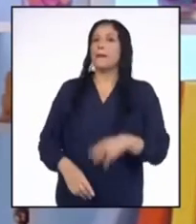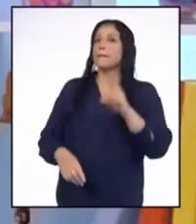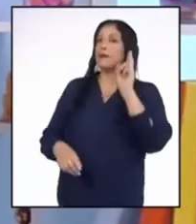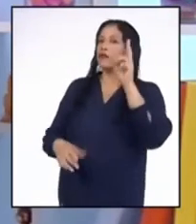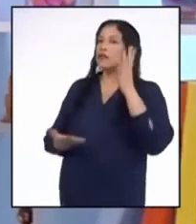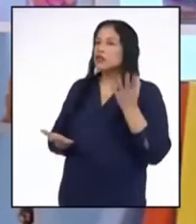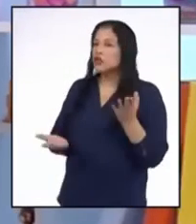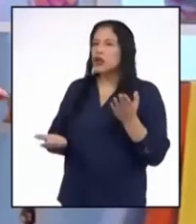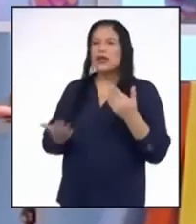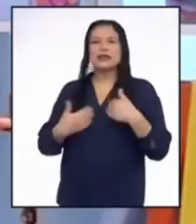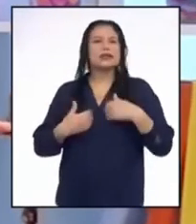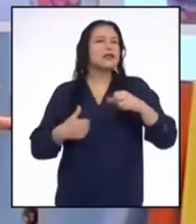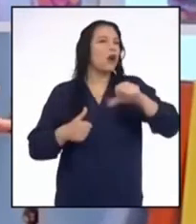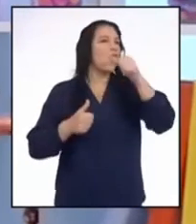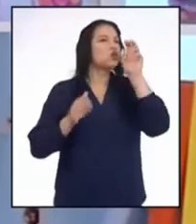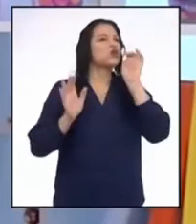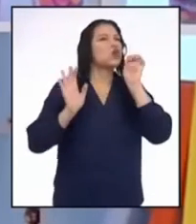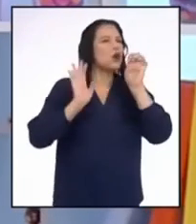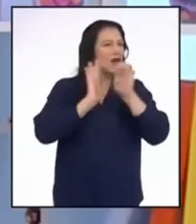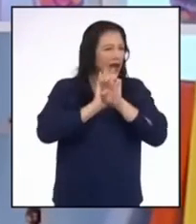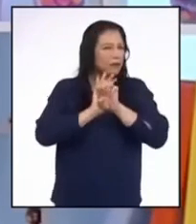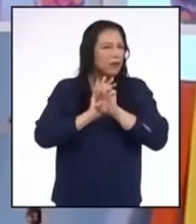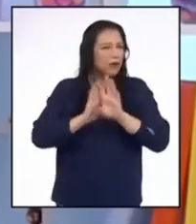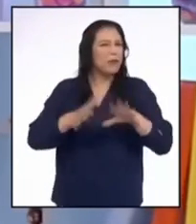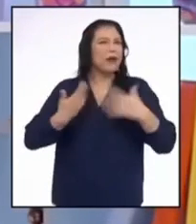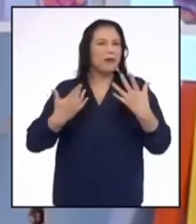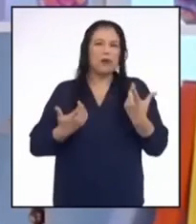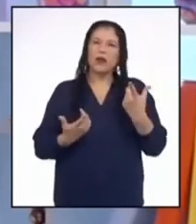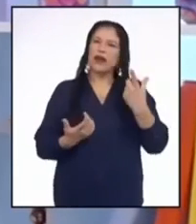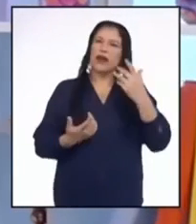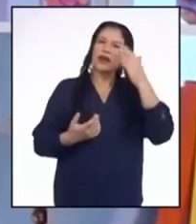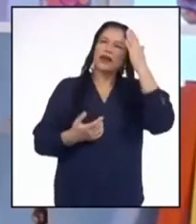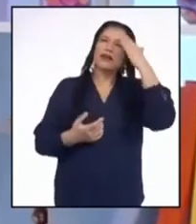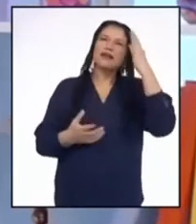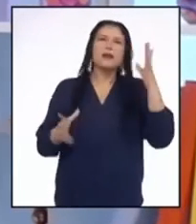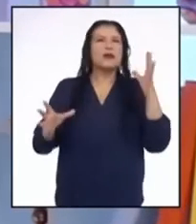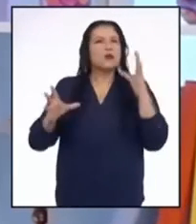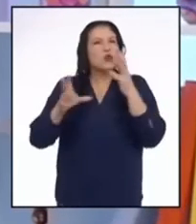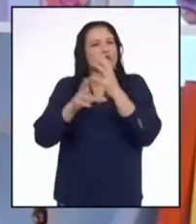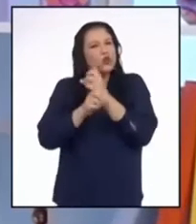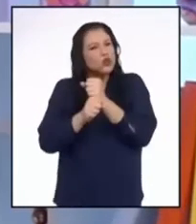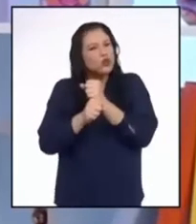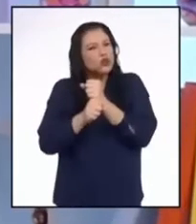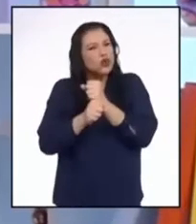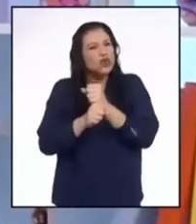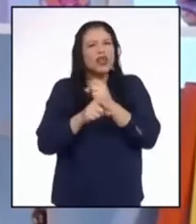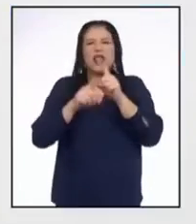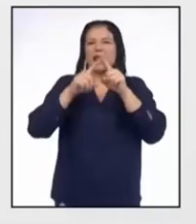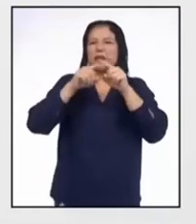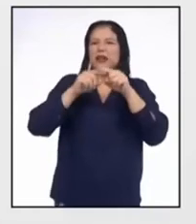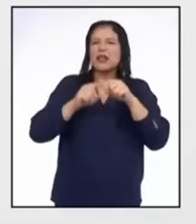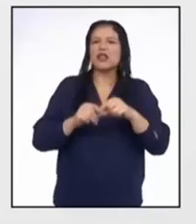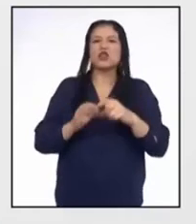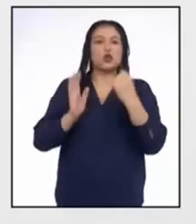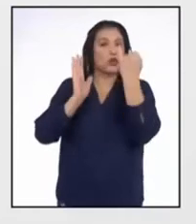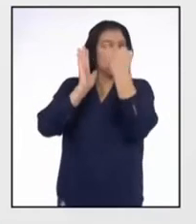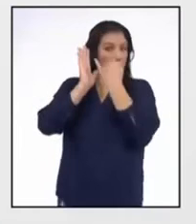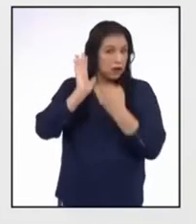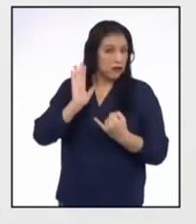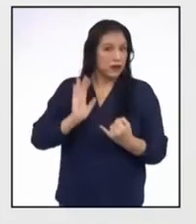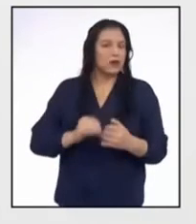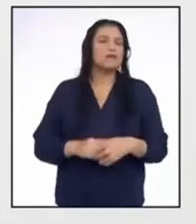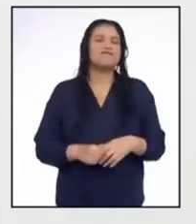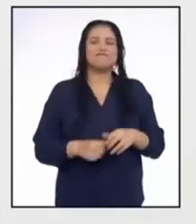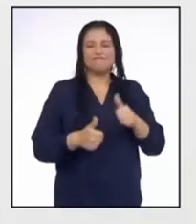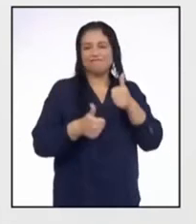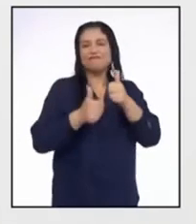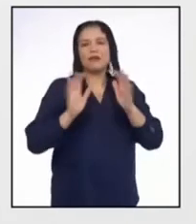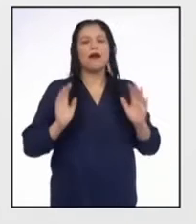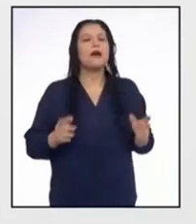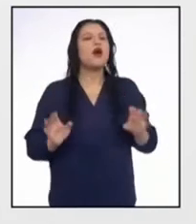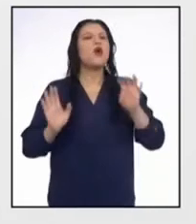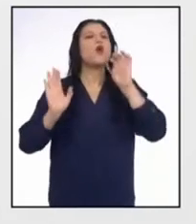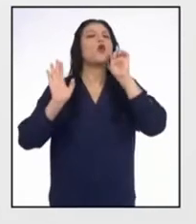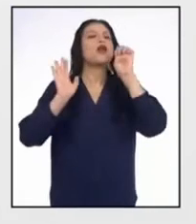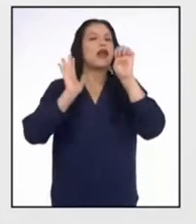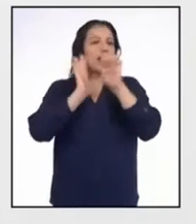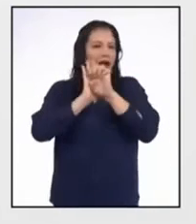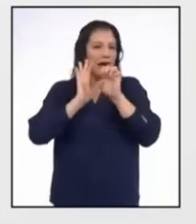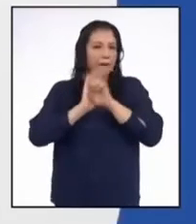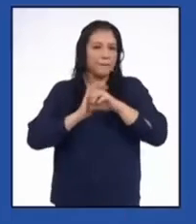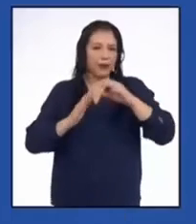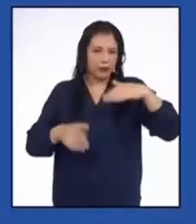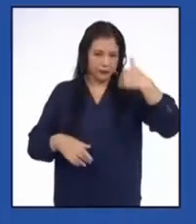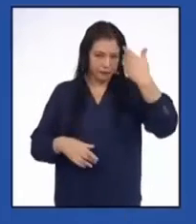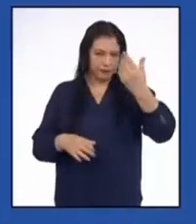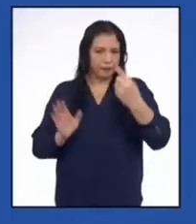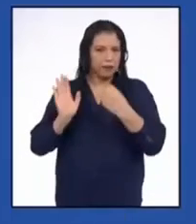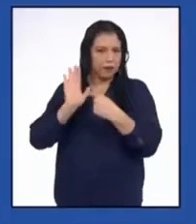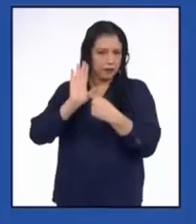Profesora, ¿tendrá otro ejemplo más para determinar conclusiones y a partir de un gráfico? Por supuesto. Veamos un ejemplo del